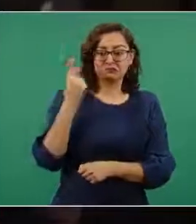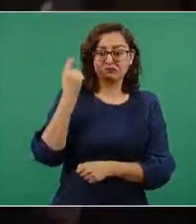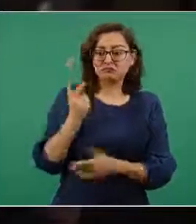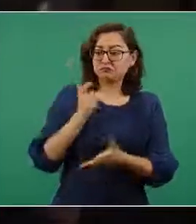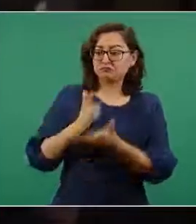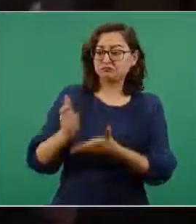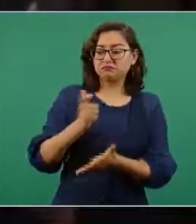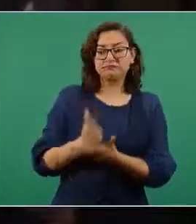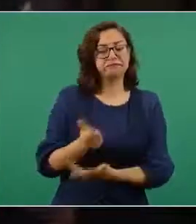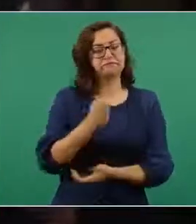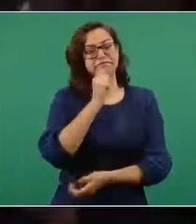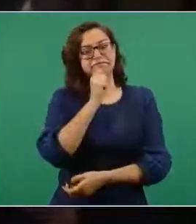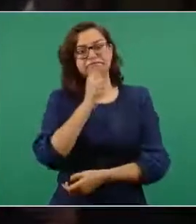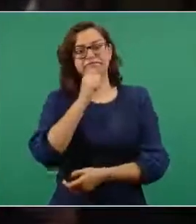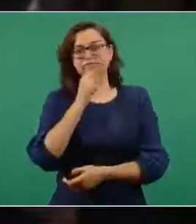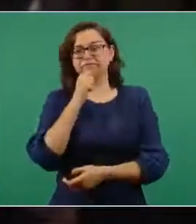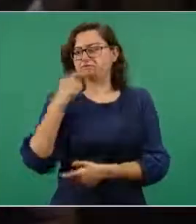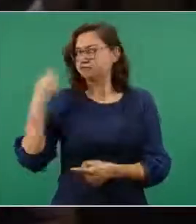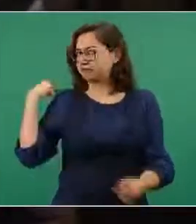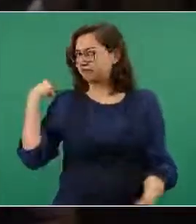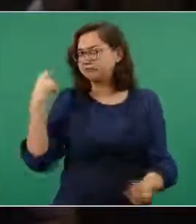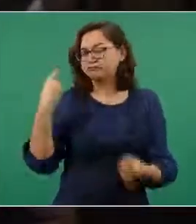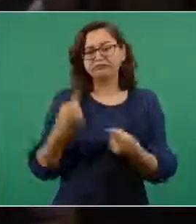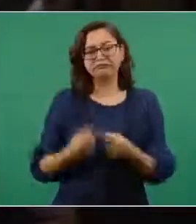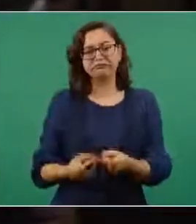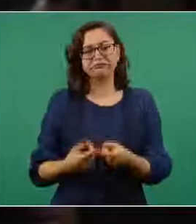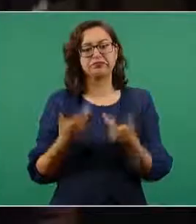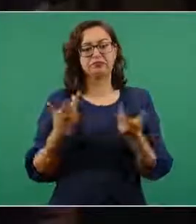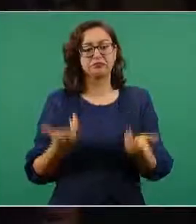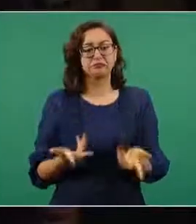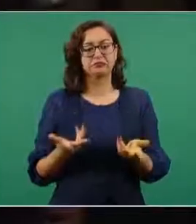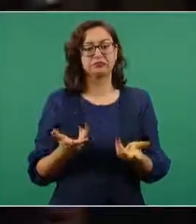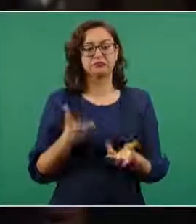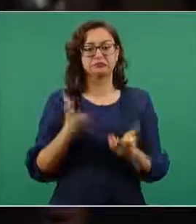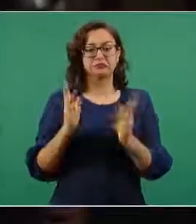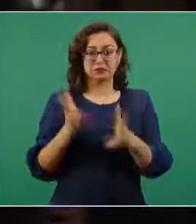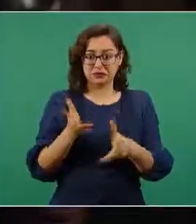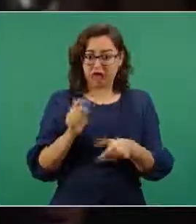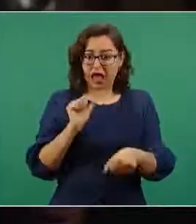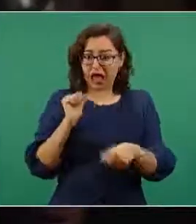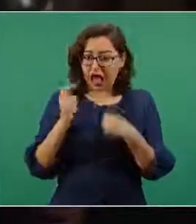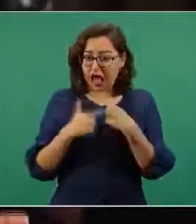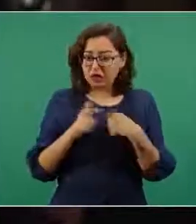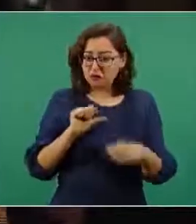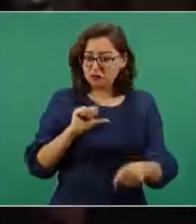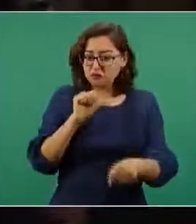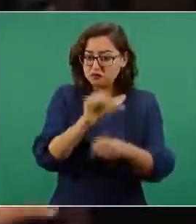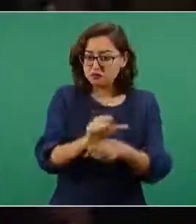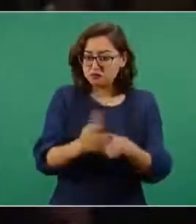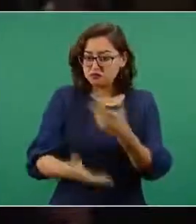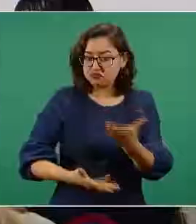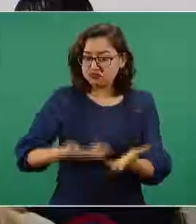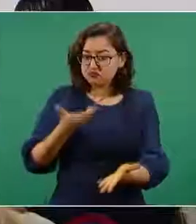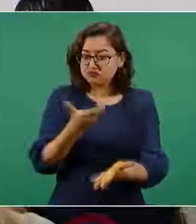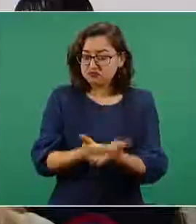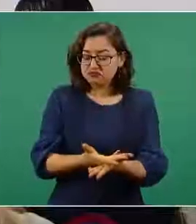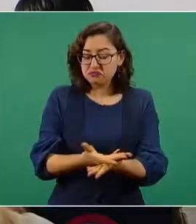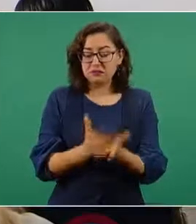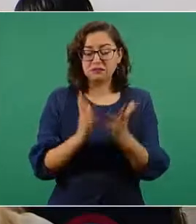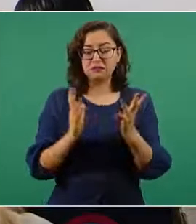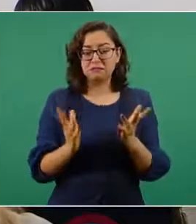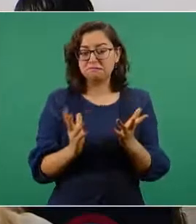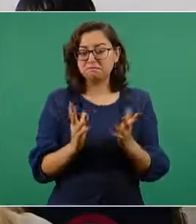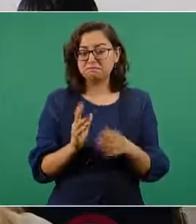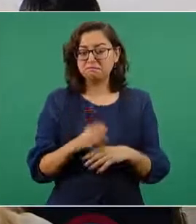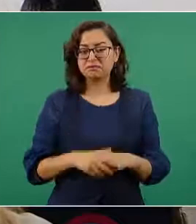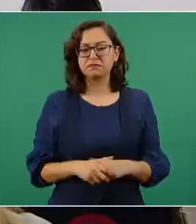los han recibido de tiempo atrás, que ya se acercaron con ustedes, les acercaron alguna propuesta, alguna